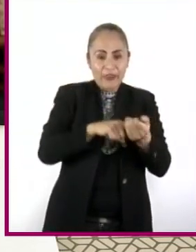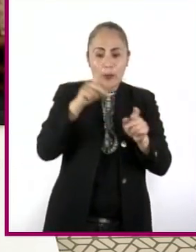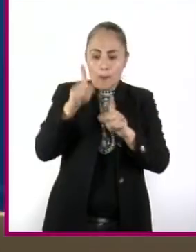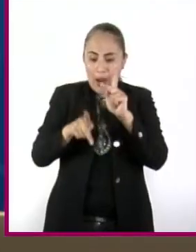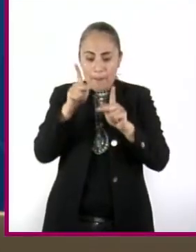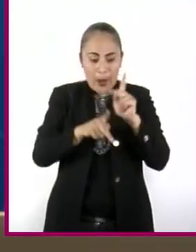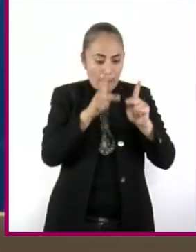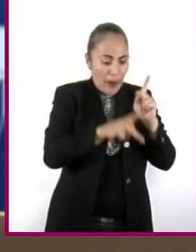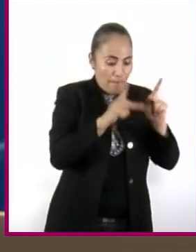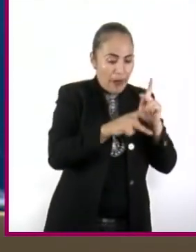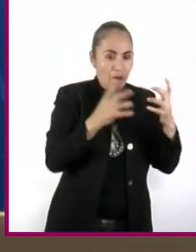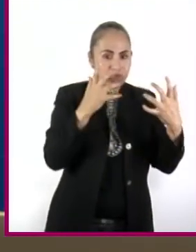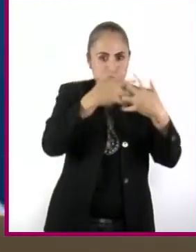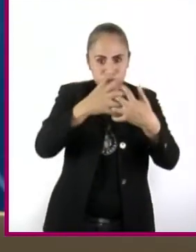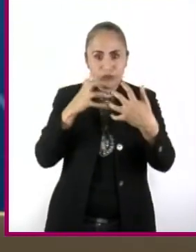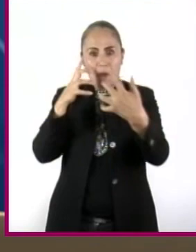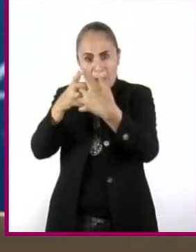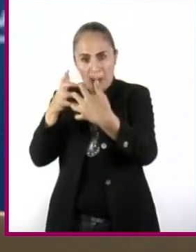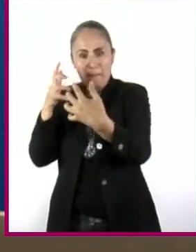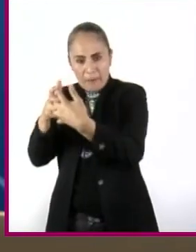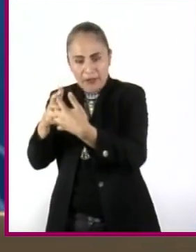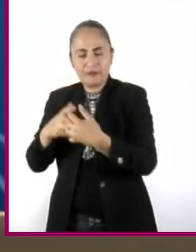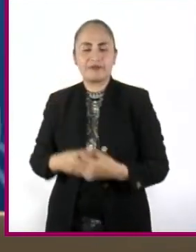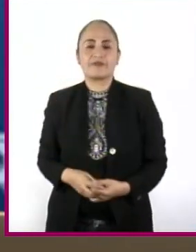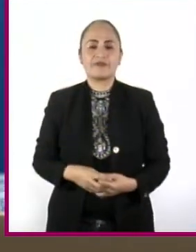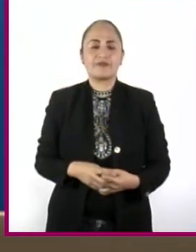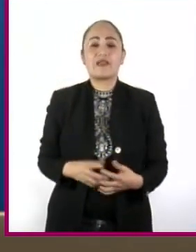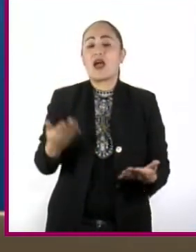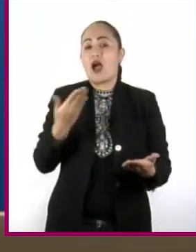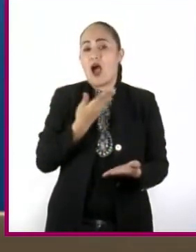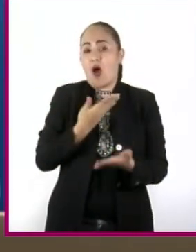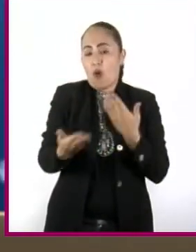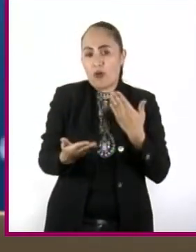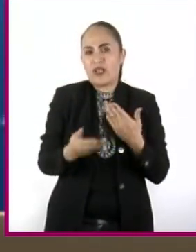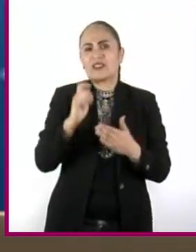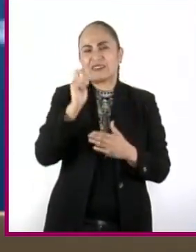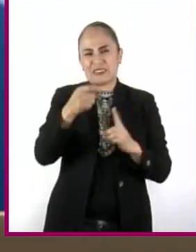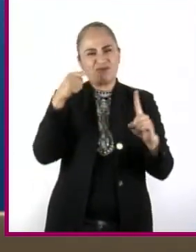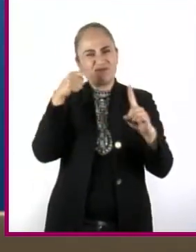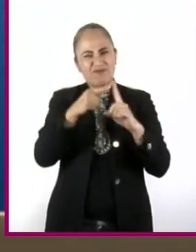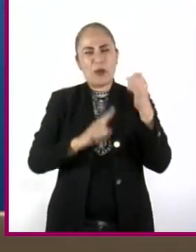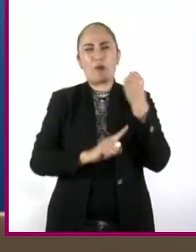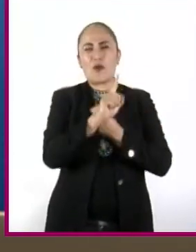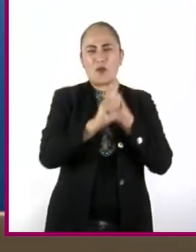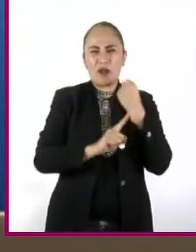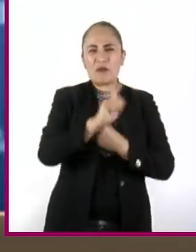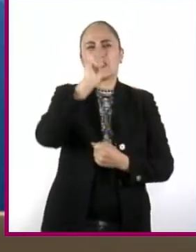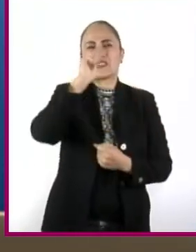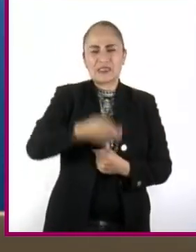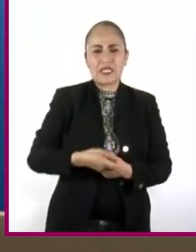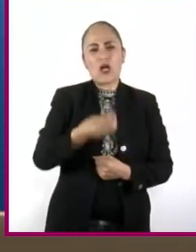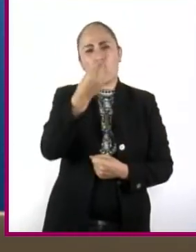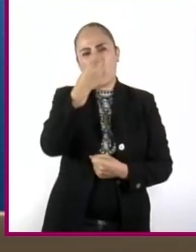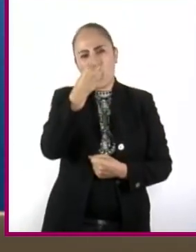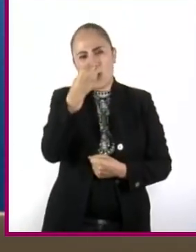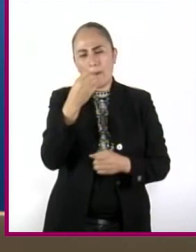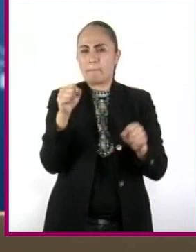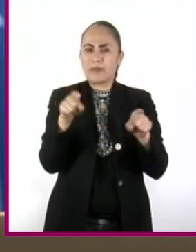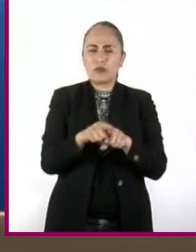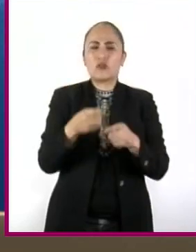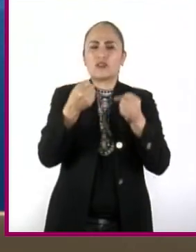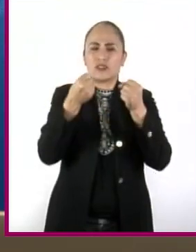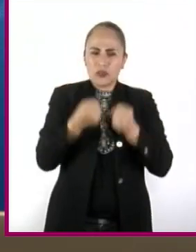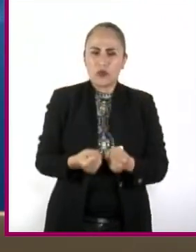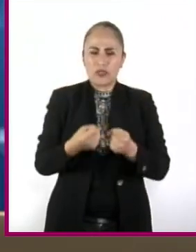acoplados. En la actualidad, uno de los grandes retos es la alimentación y la seguridad alimentaria. ¿Cómo ayudan los